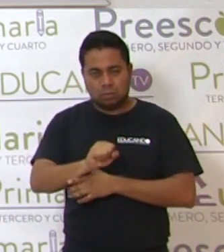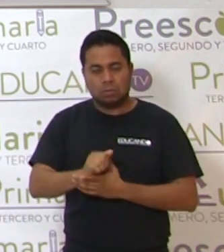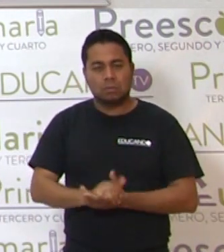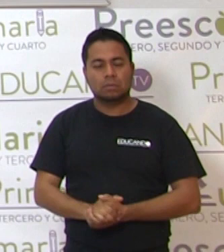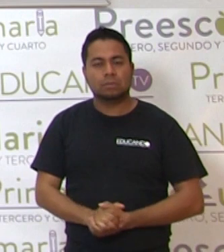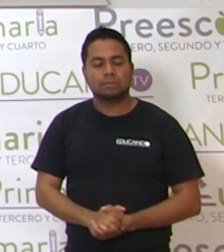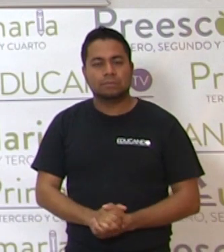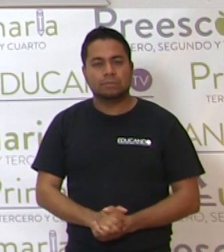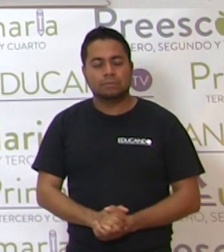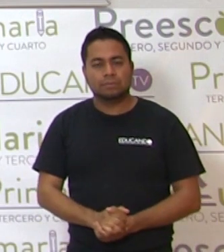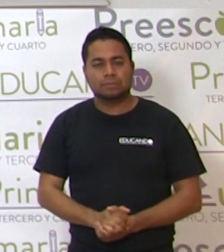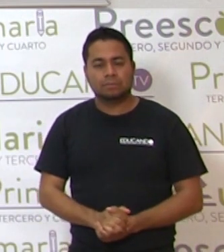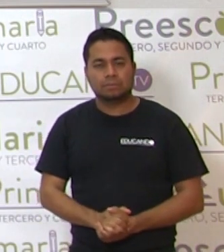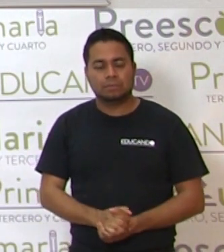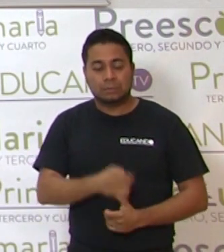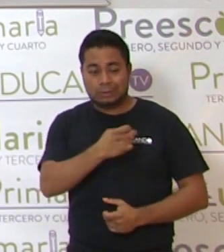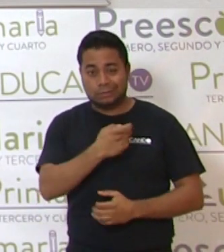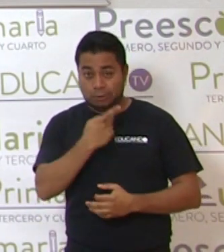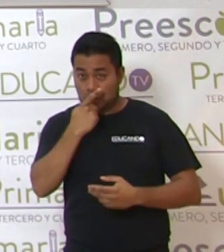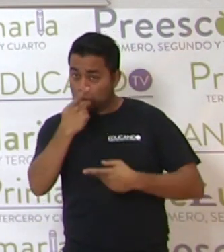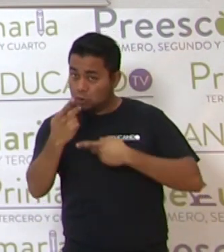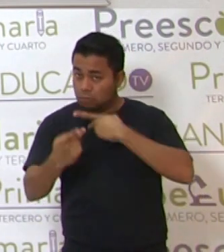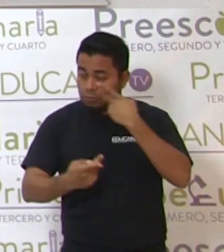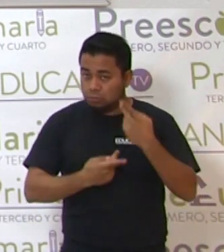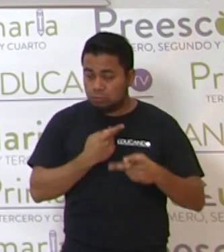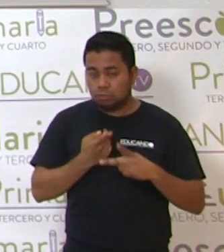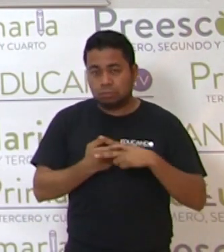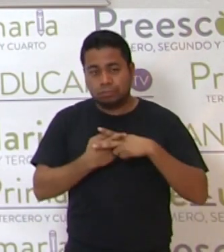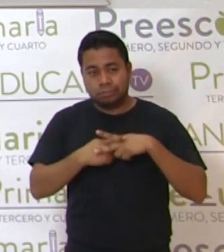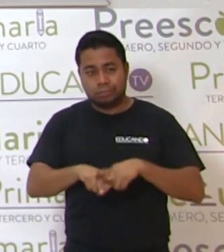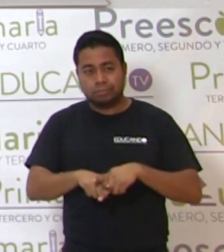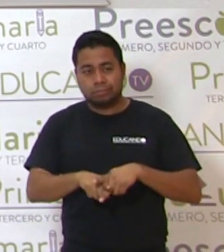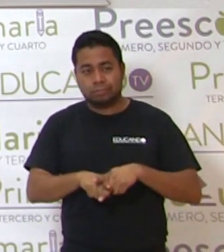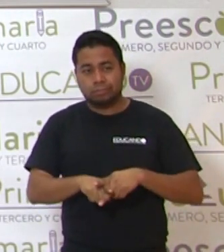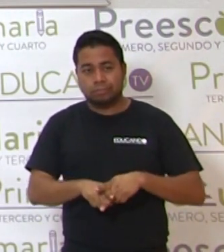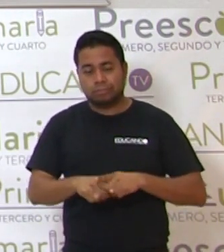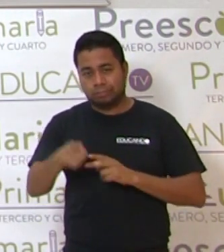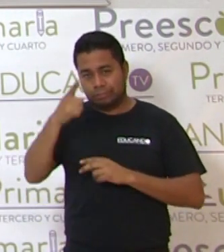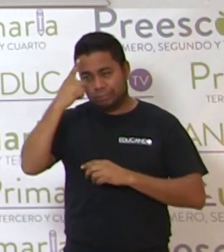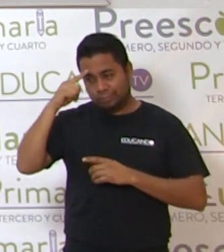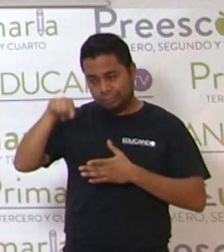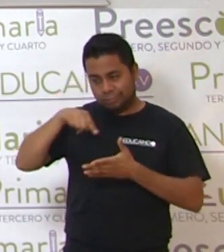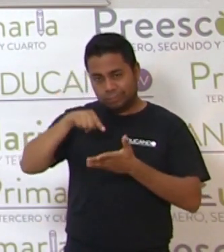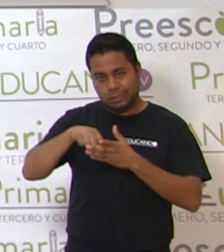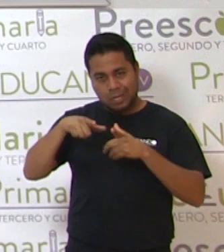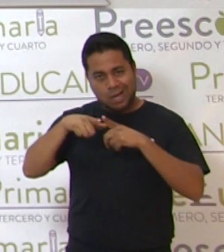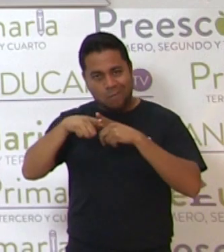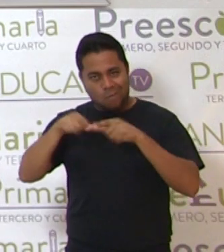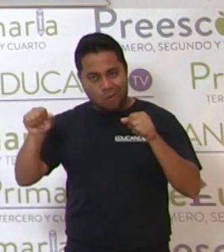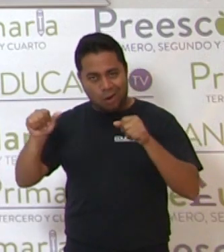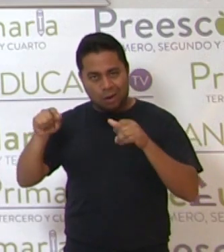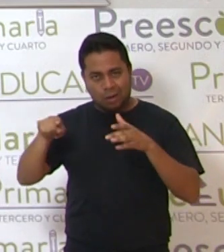Este tipo de poesía surge en Japón.